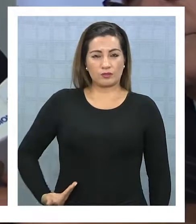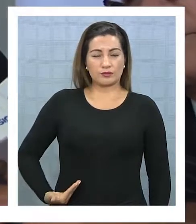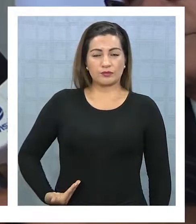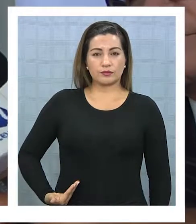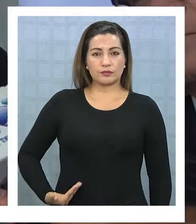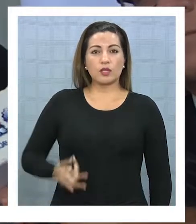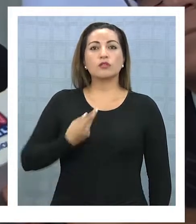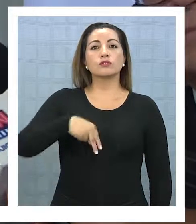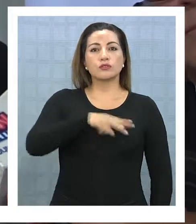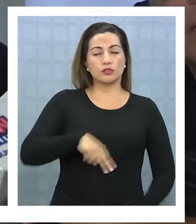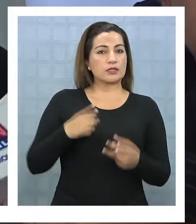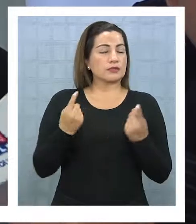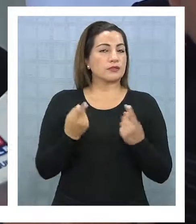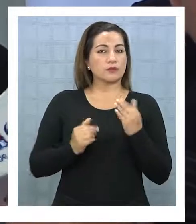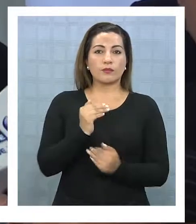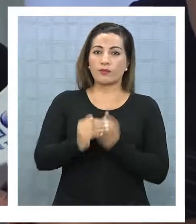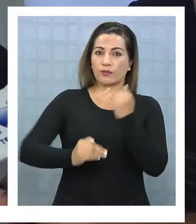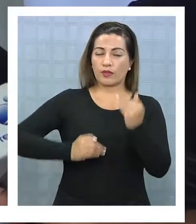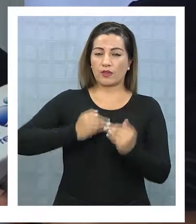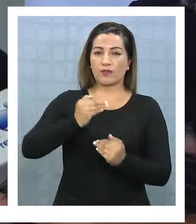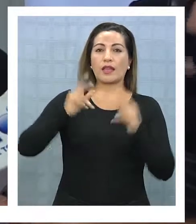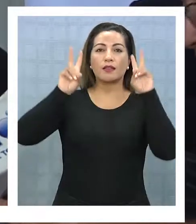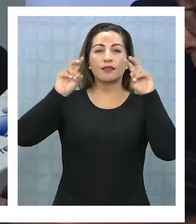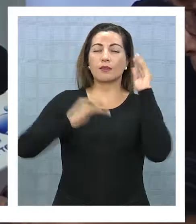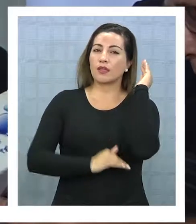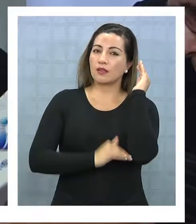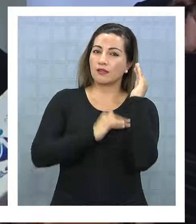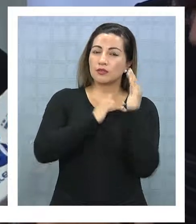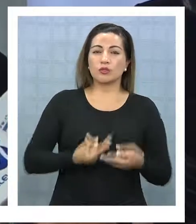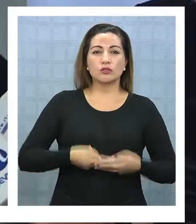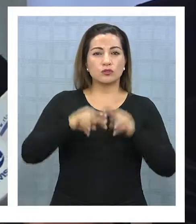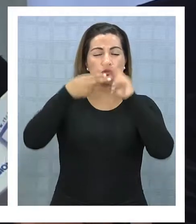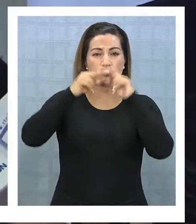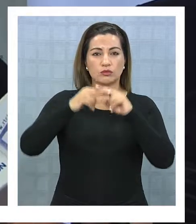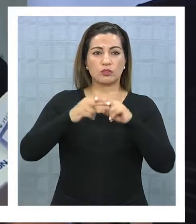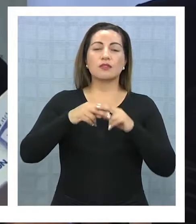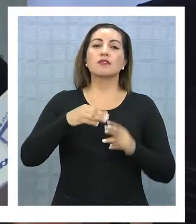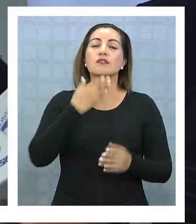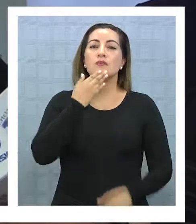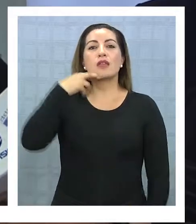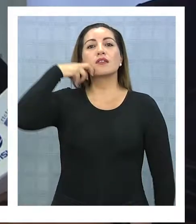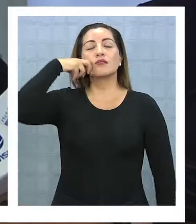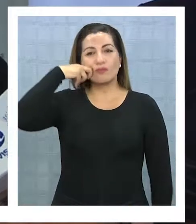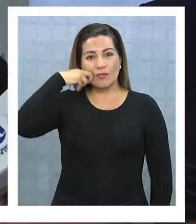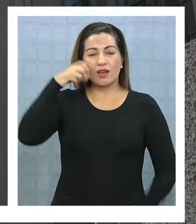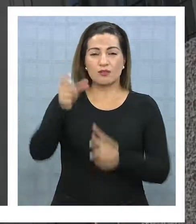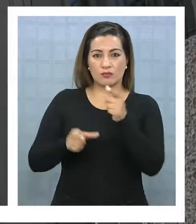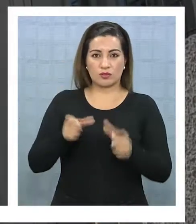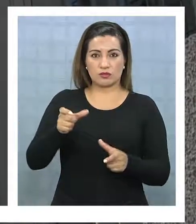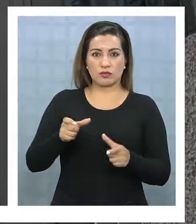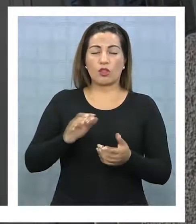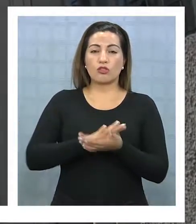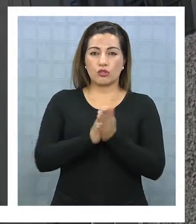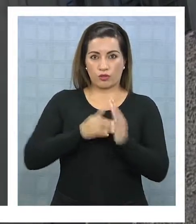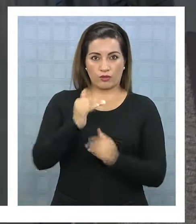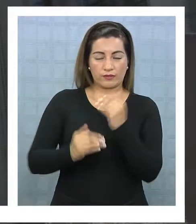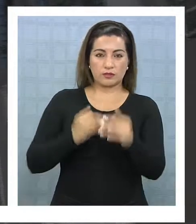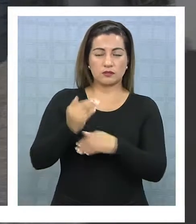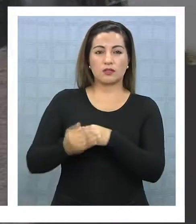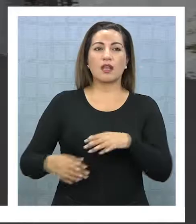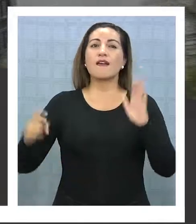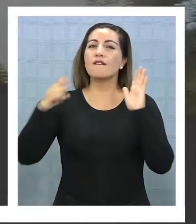región. Me parece que, en general, todas las materias que dicen relación con seguridad pública son materias de la mayor relevancia y